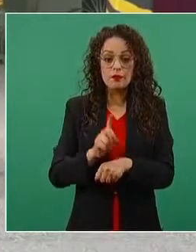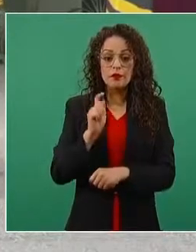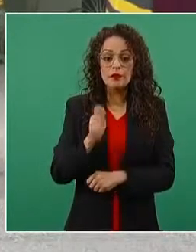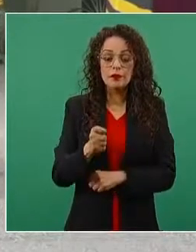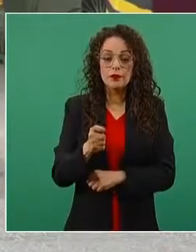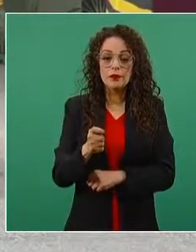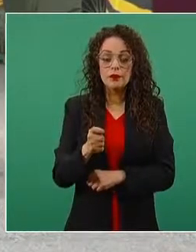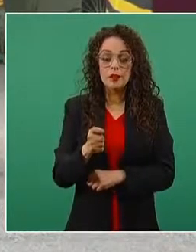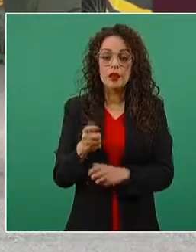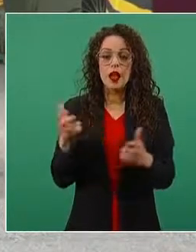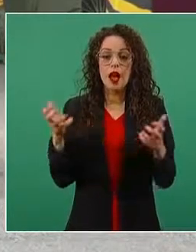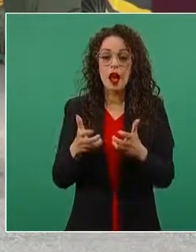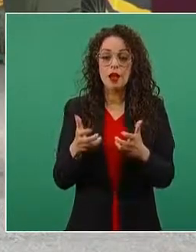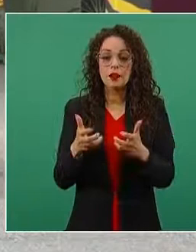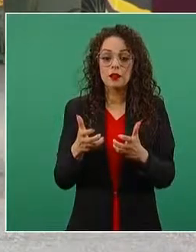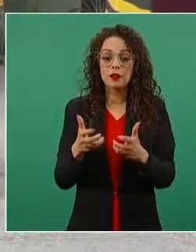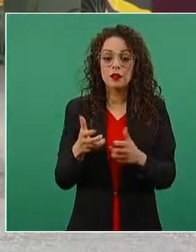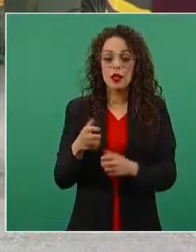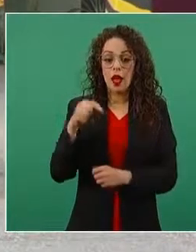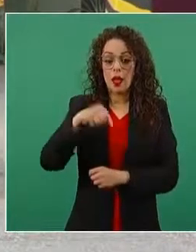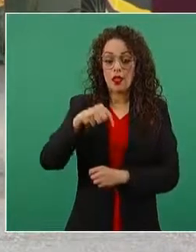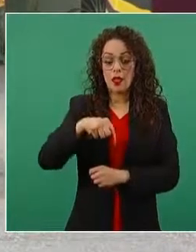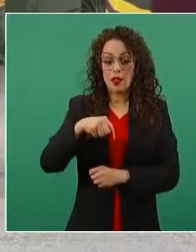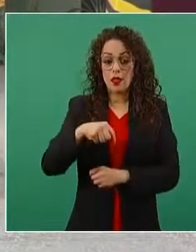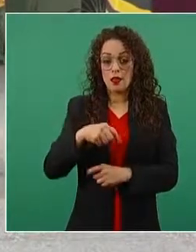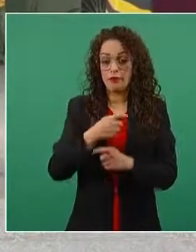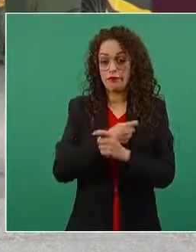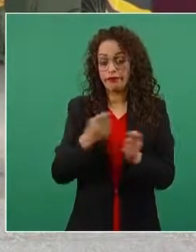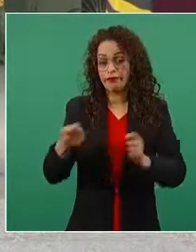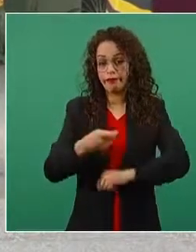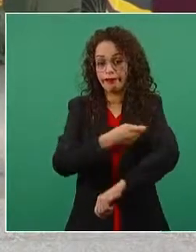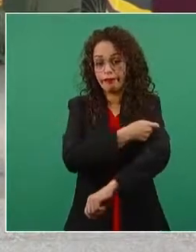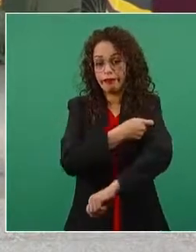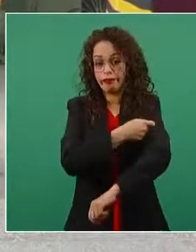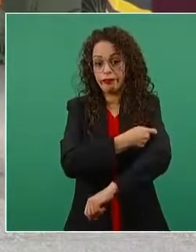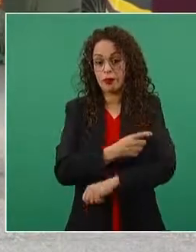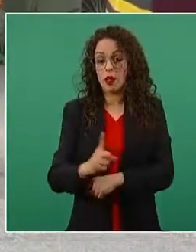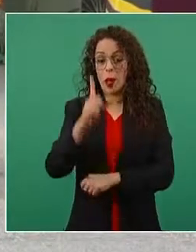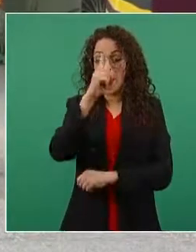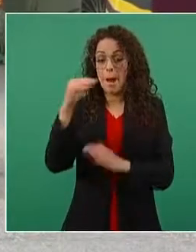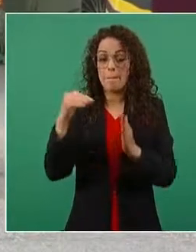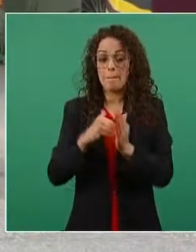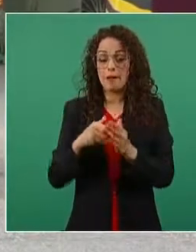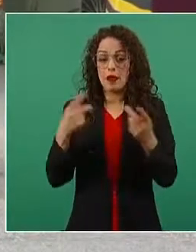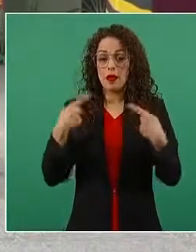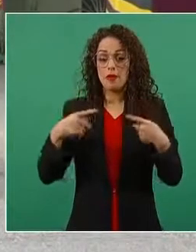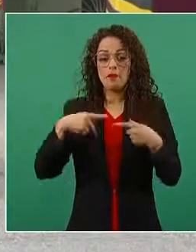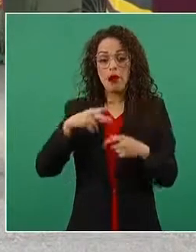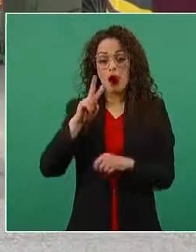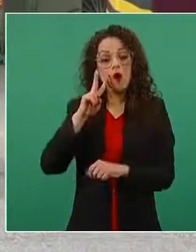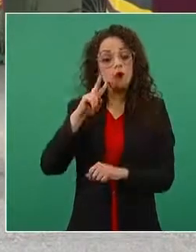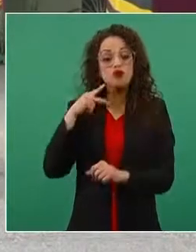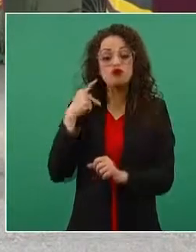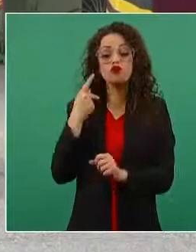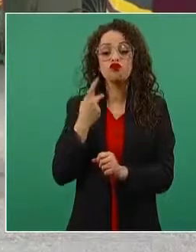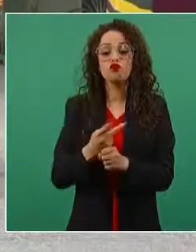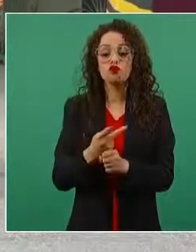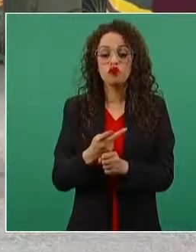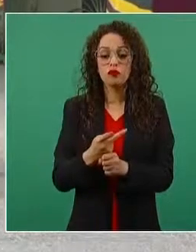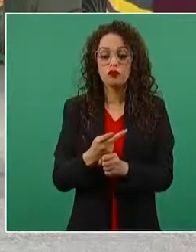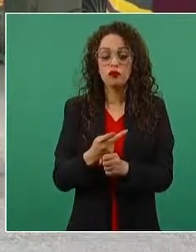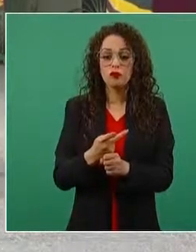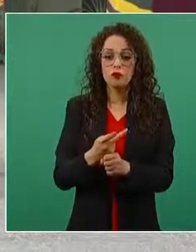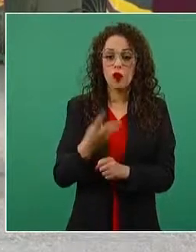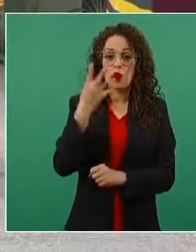en 3 días se llevará a cabo con más de 1,000 voluntarios que estará en